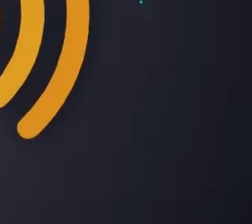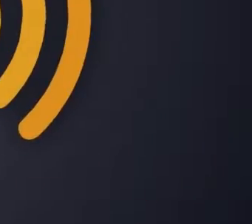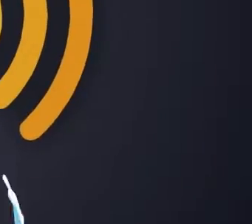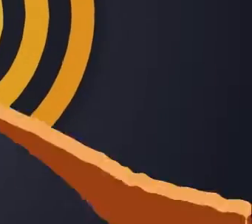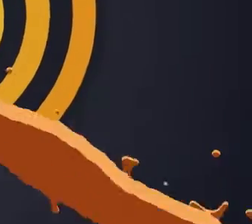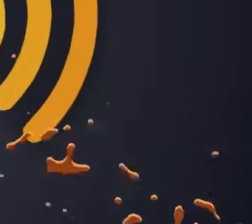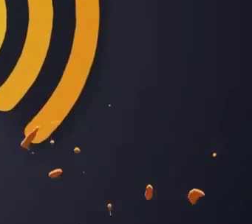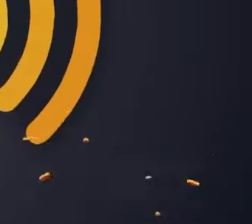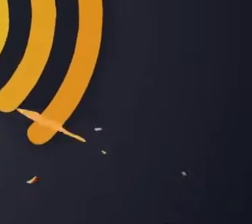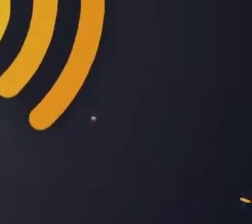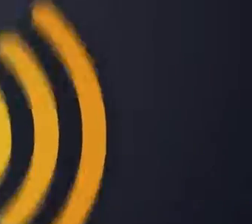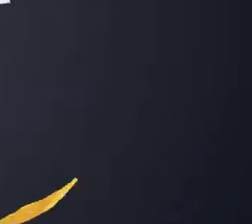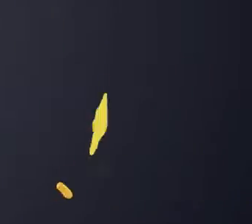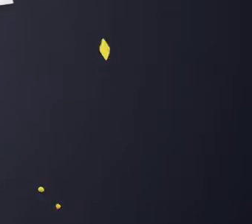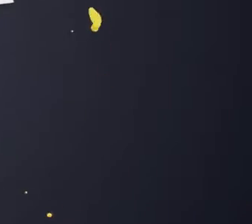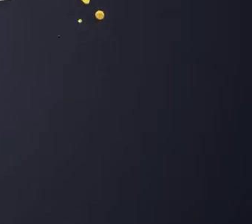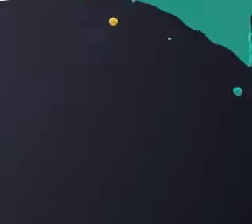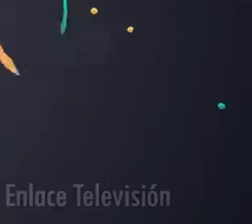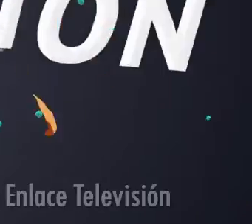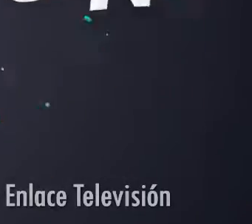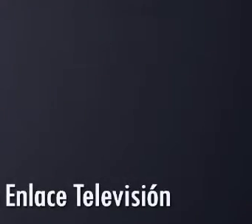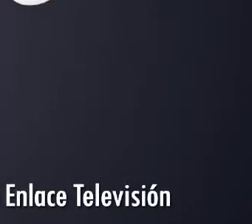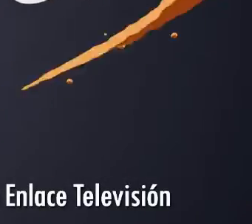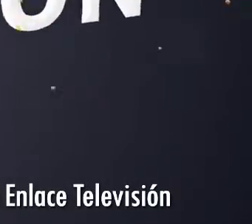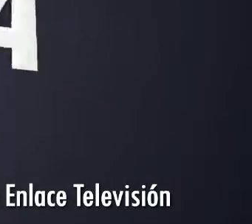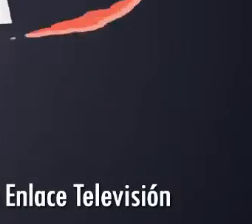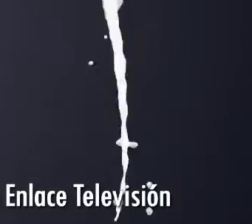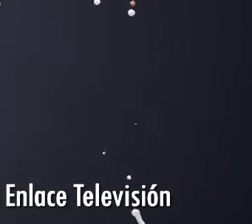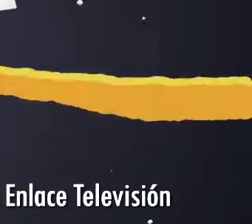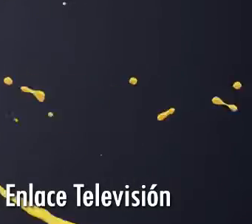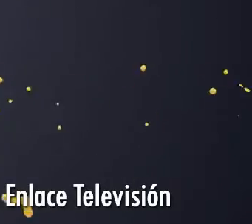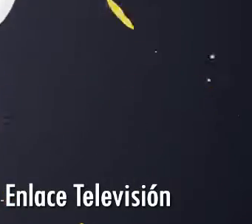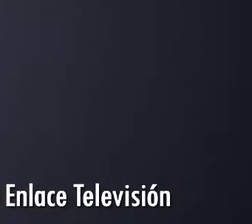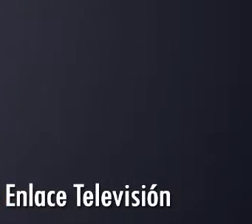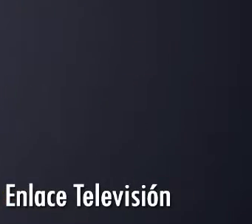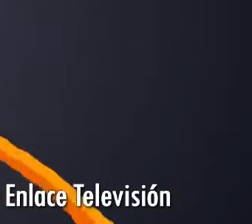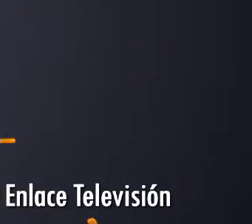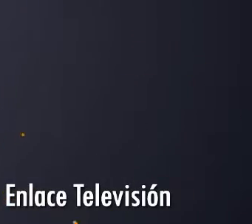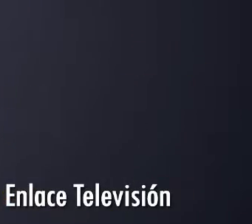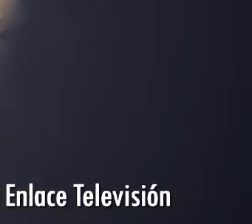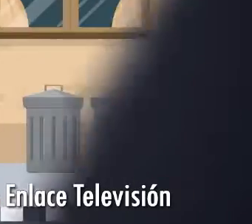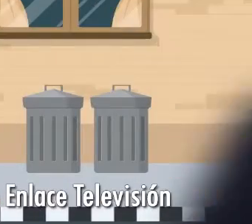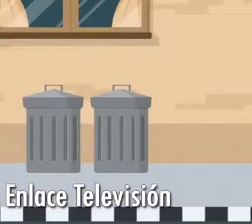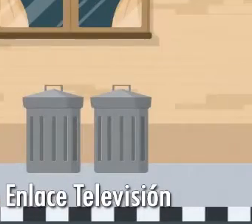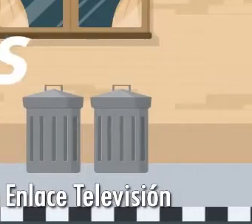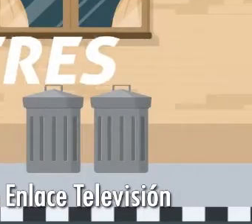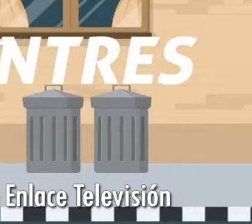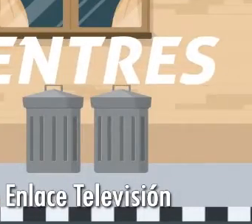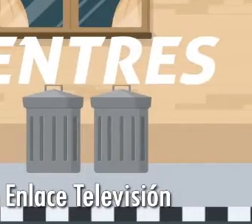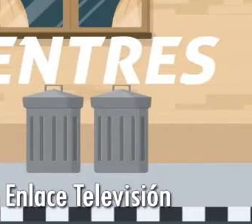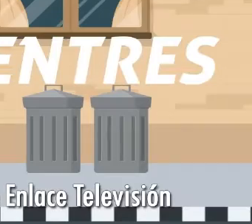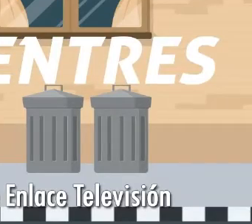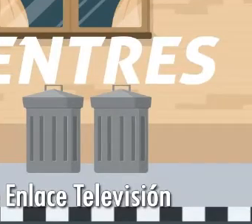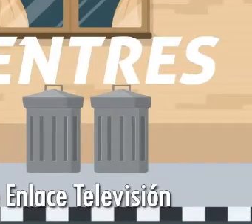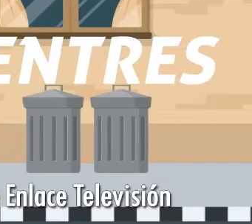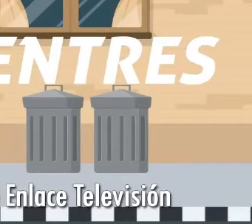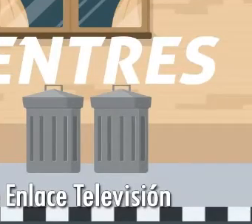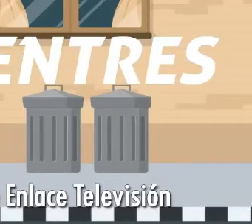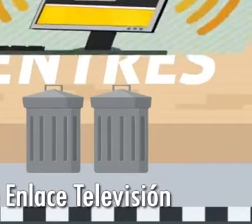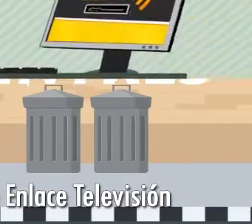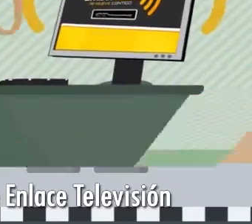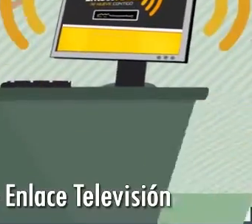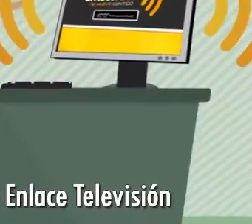Enlace Radio es música, es información, es energía. Eres tú. Estamos donde te encuentres,